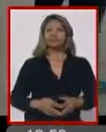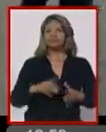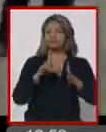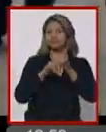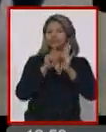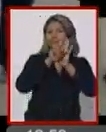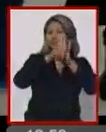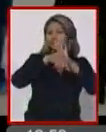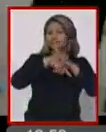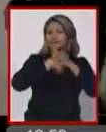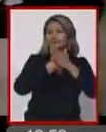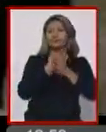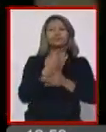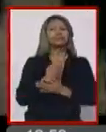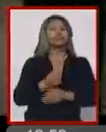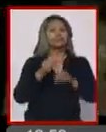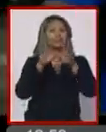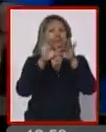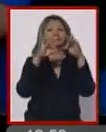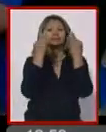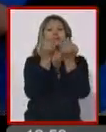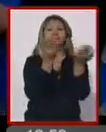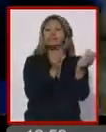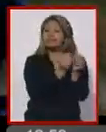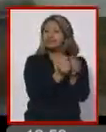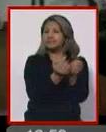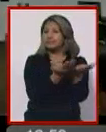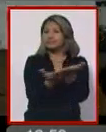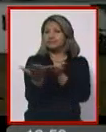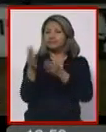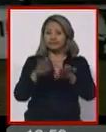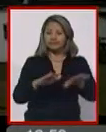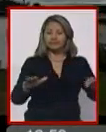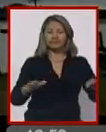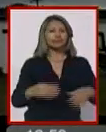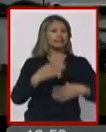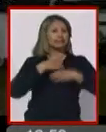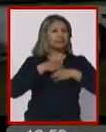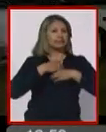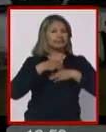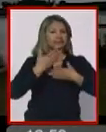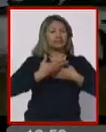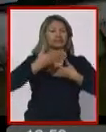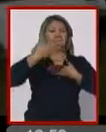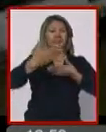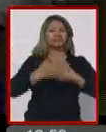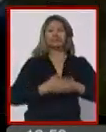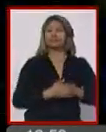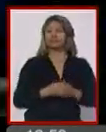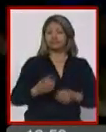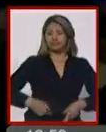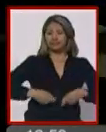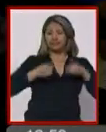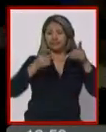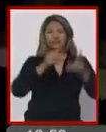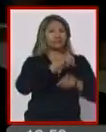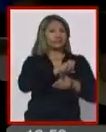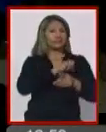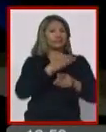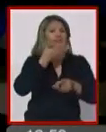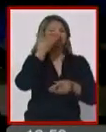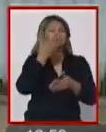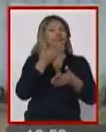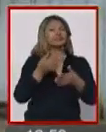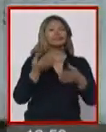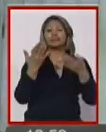Luego de 2 horas de requisa, los familiares de los internos fueron sacados juntamente con los menores de edad y protestaron en el frente de este penal, denunciando que la policía los